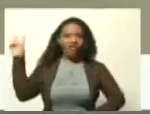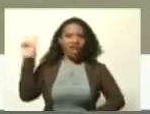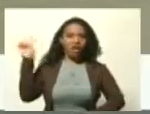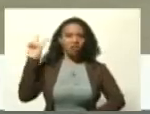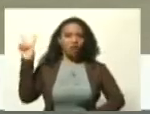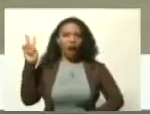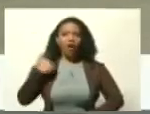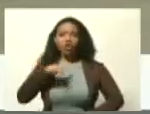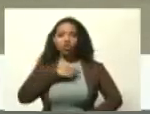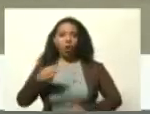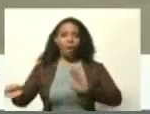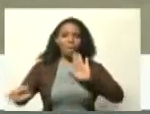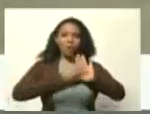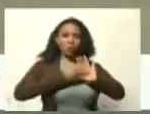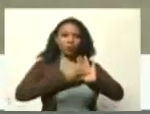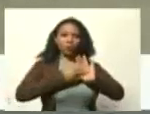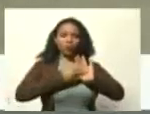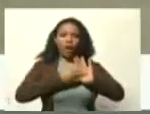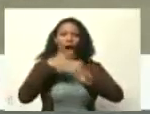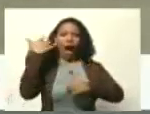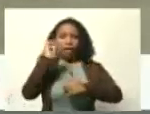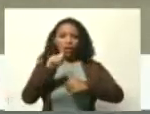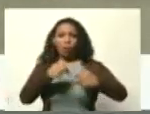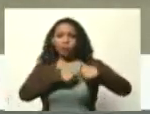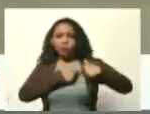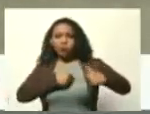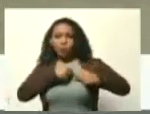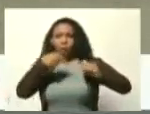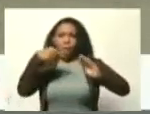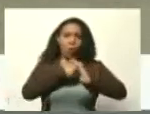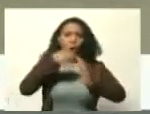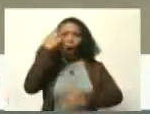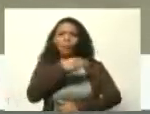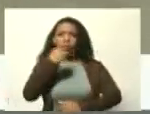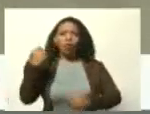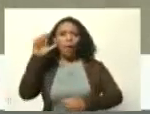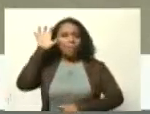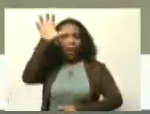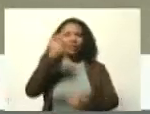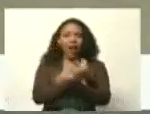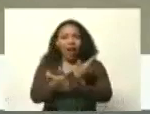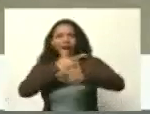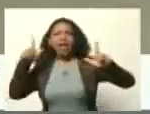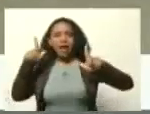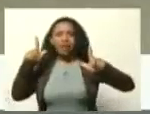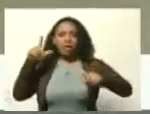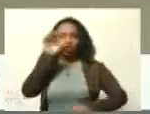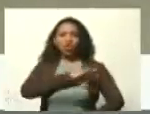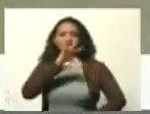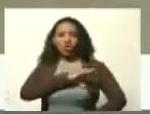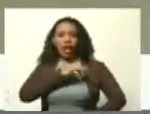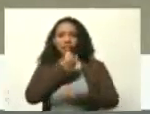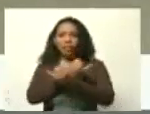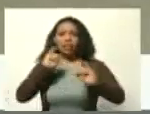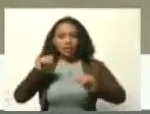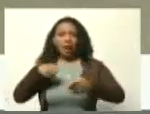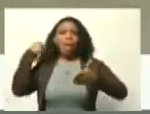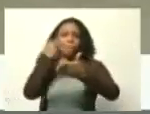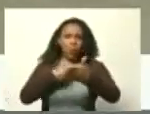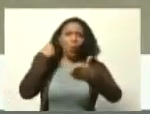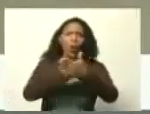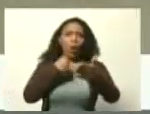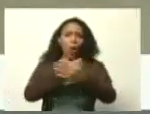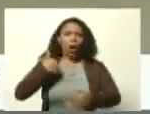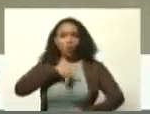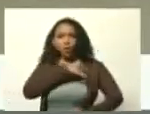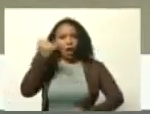venezolanos estamos marcados por un mismo compromiso de patria libre, soberana e independiente, la constancia en la lucha por